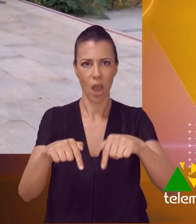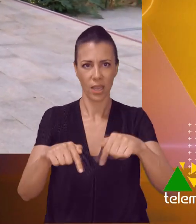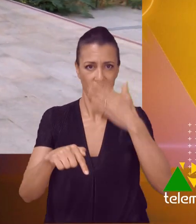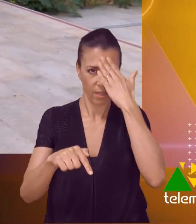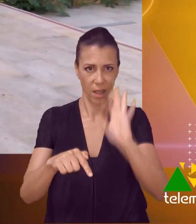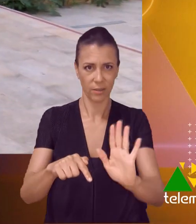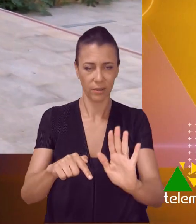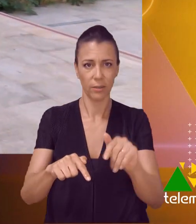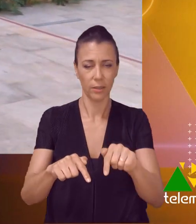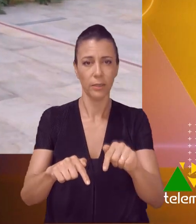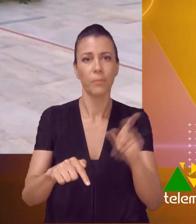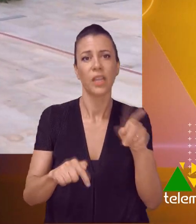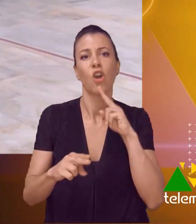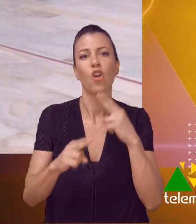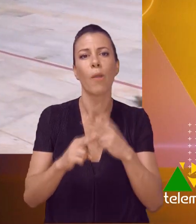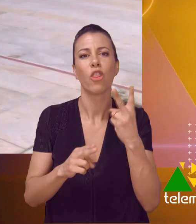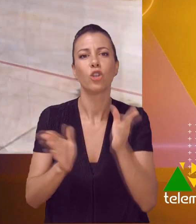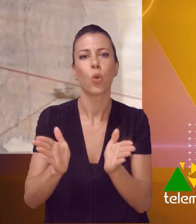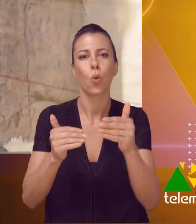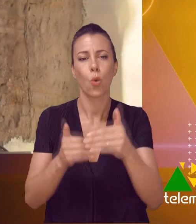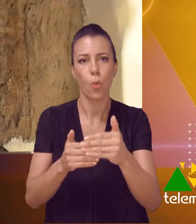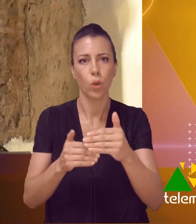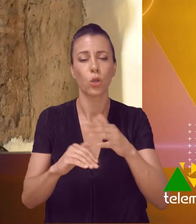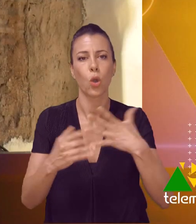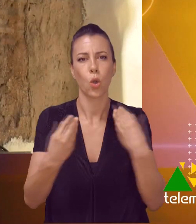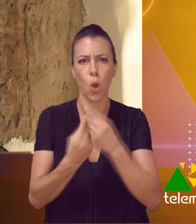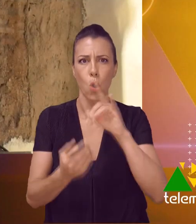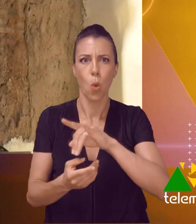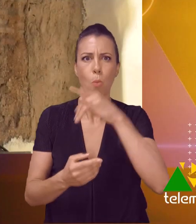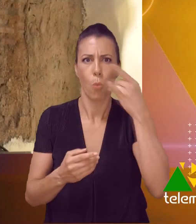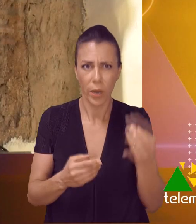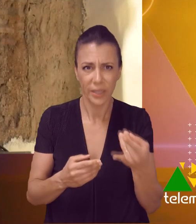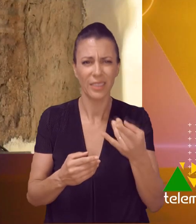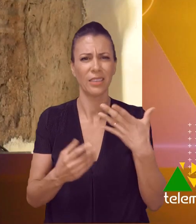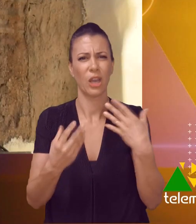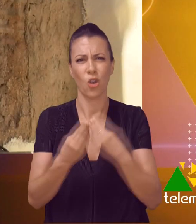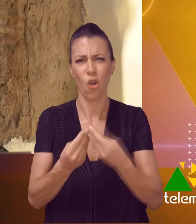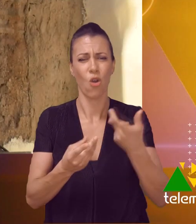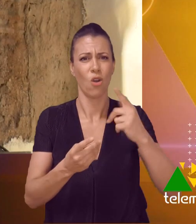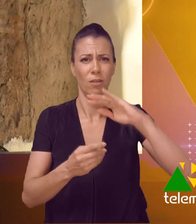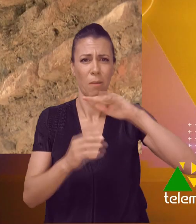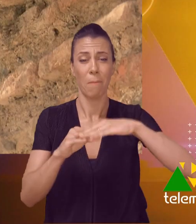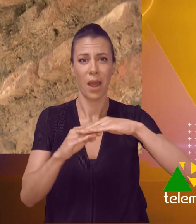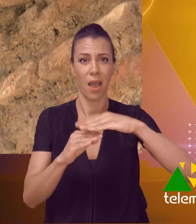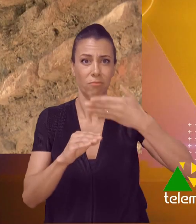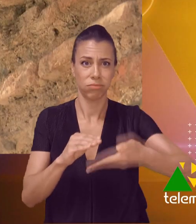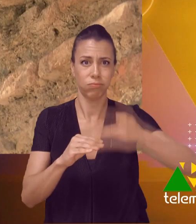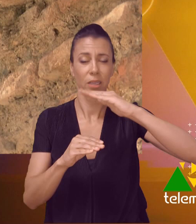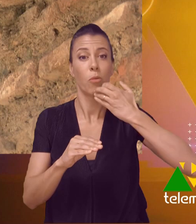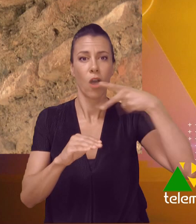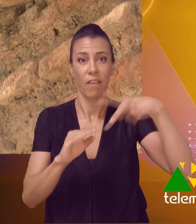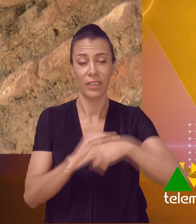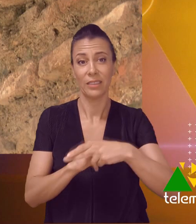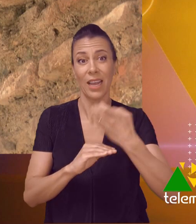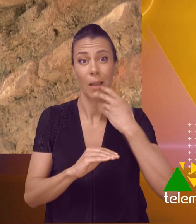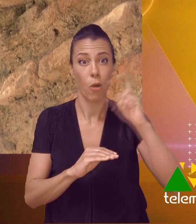que ellos le decían, dos cubos, con su puente levadizo, con su rejería, para evitar que los enemigos, en caso de venir